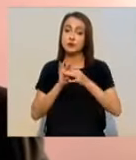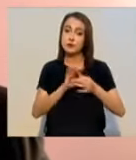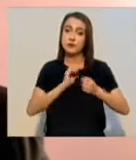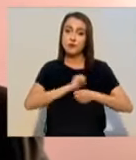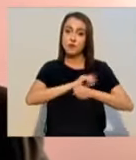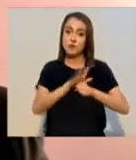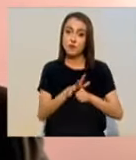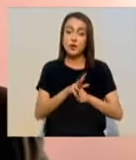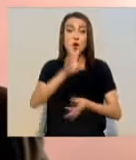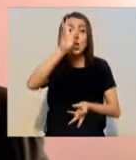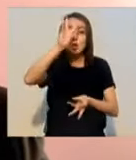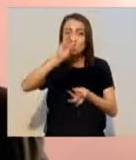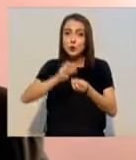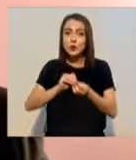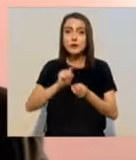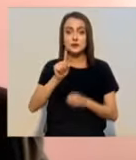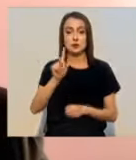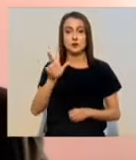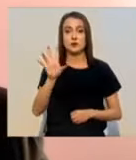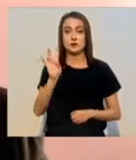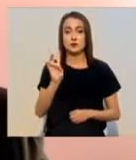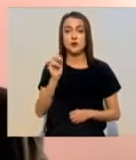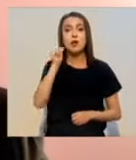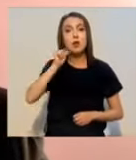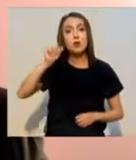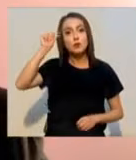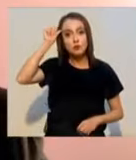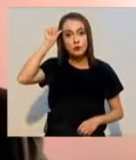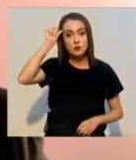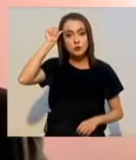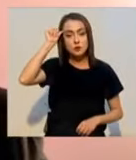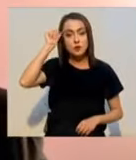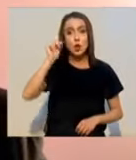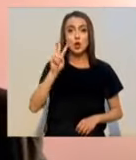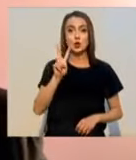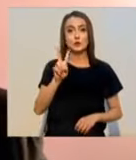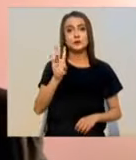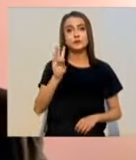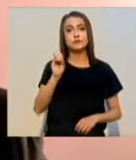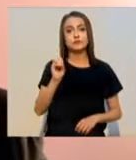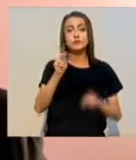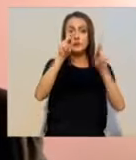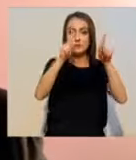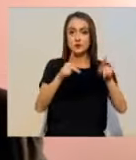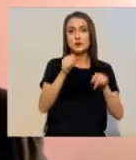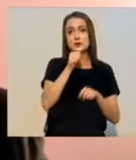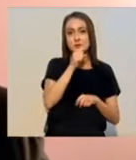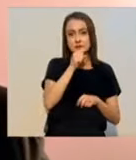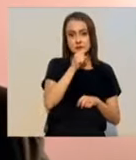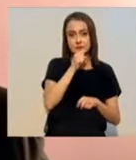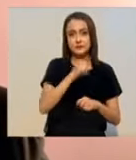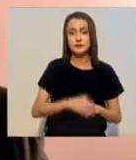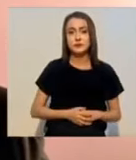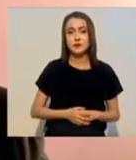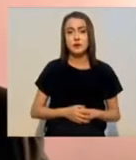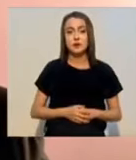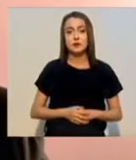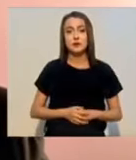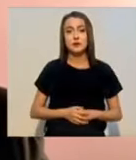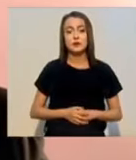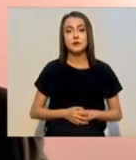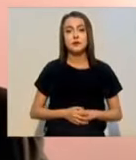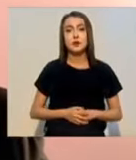COVID. En total son 137 adultos y 270 personas mayores. Y